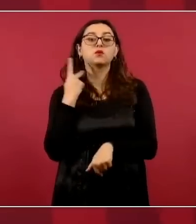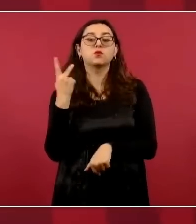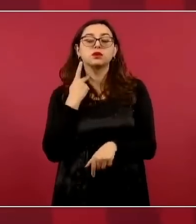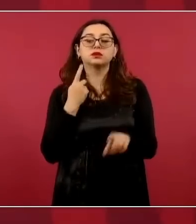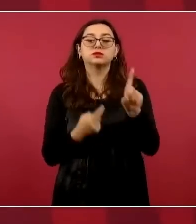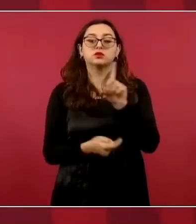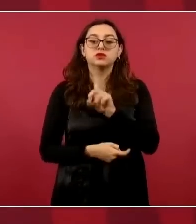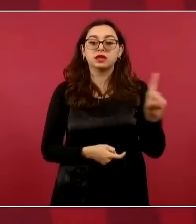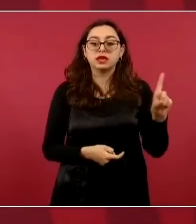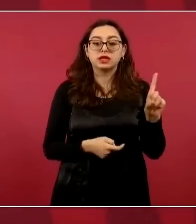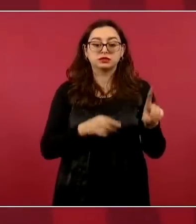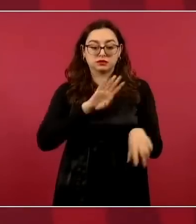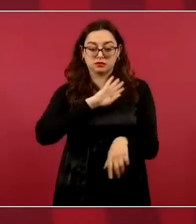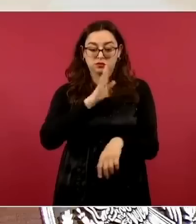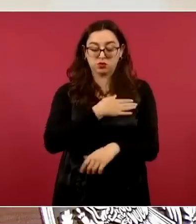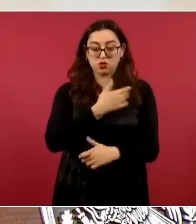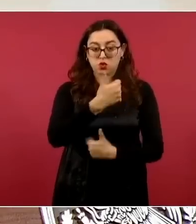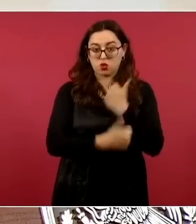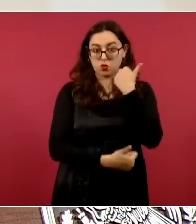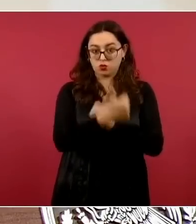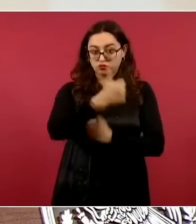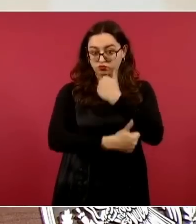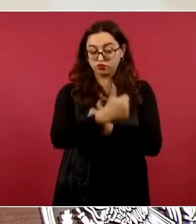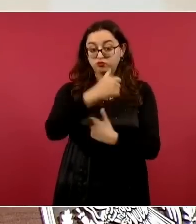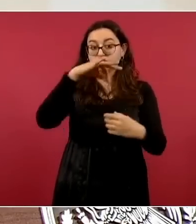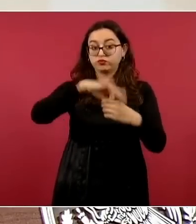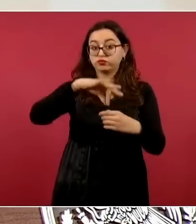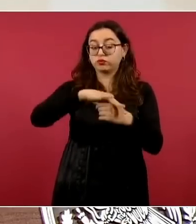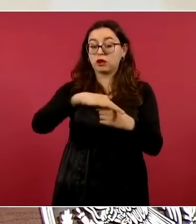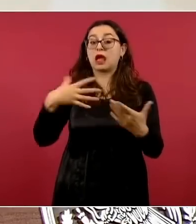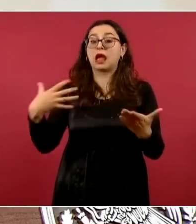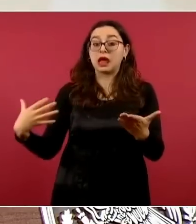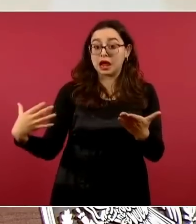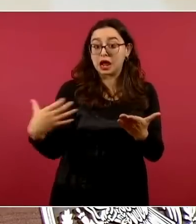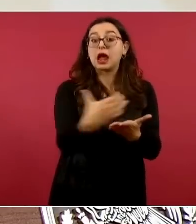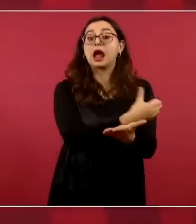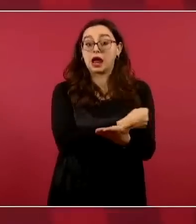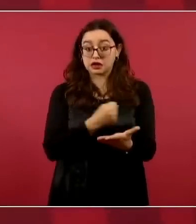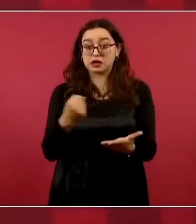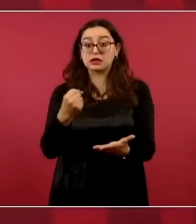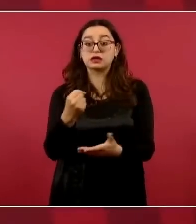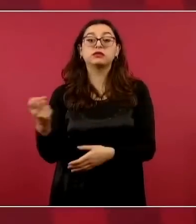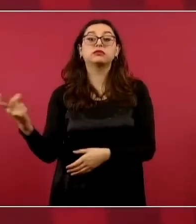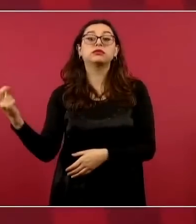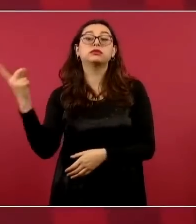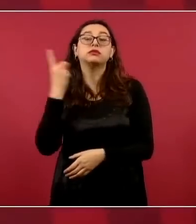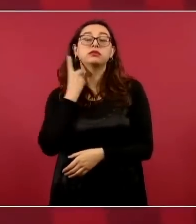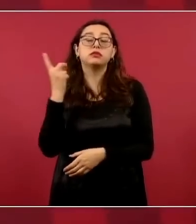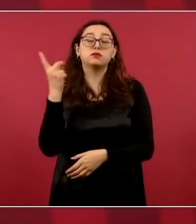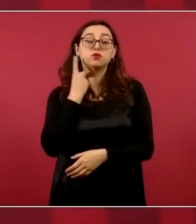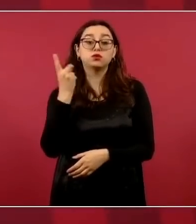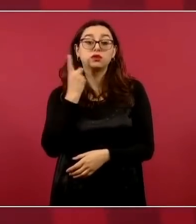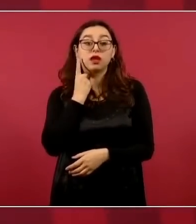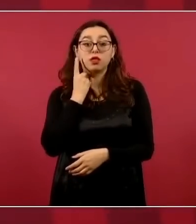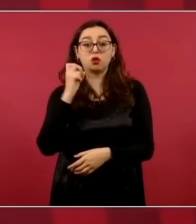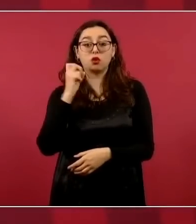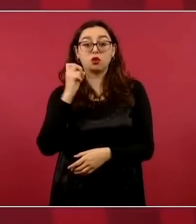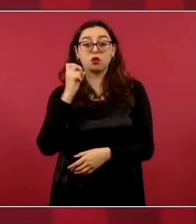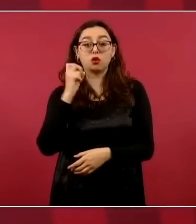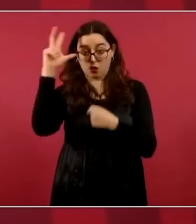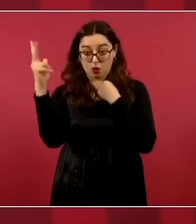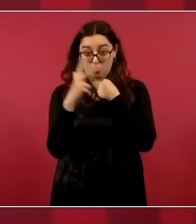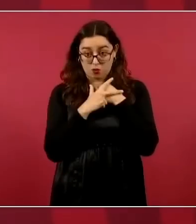de España y ganó para ser diputado del Parlamento Europeo.